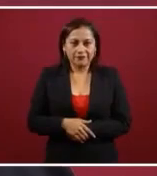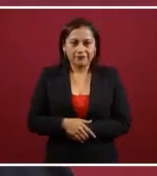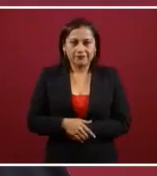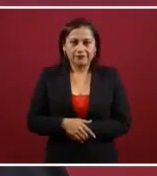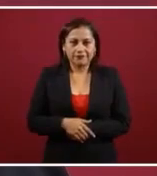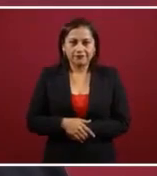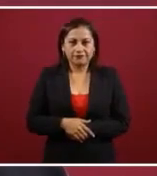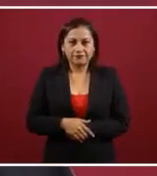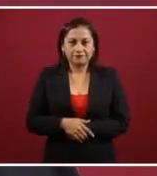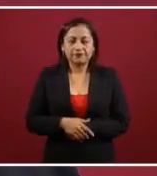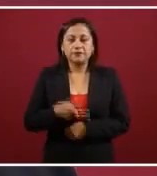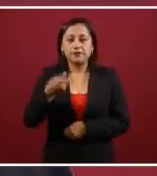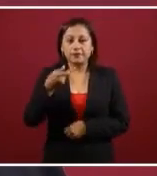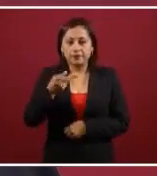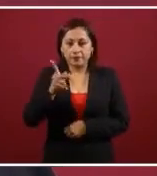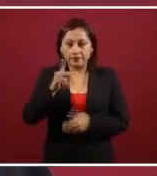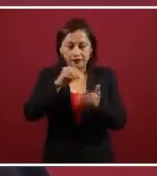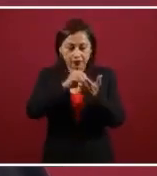Entonces, en el dictamen